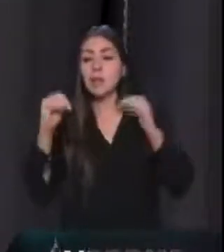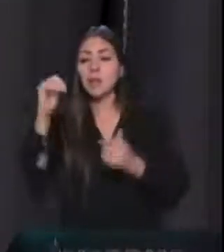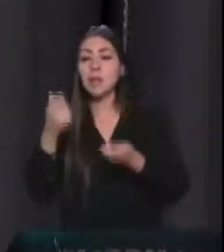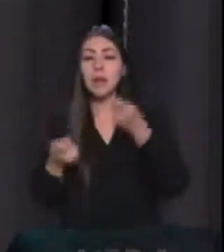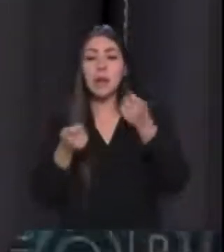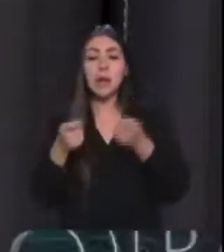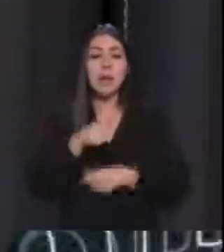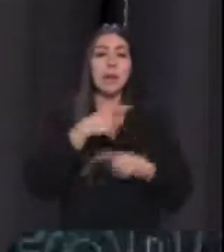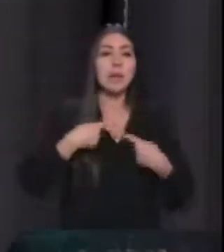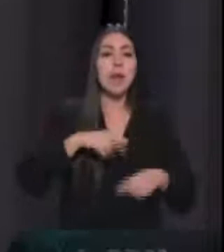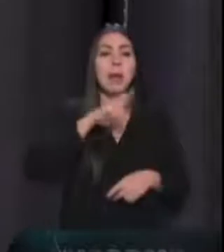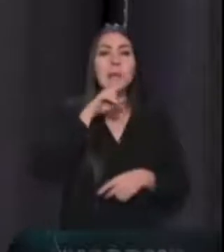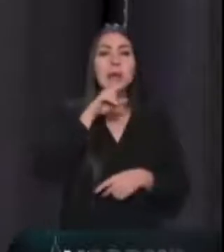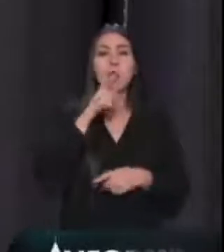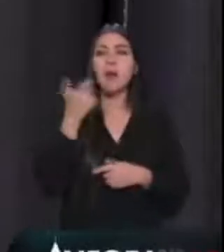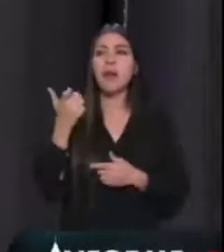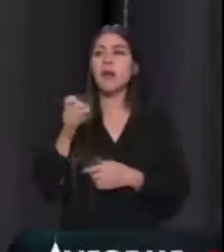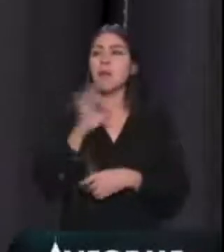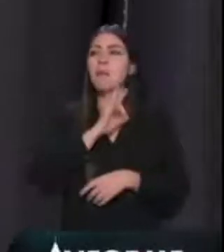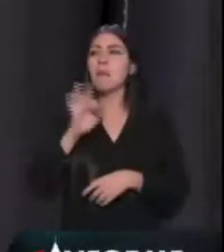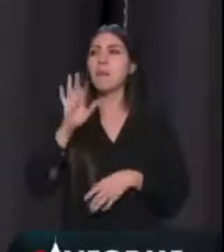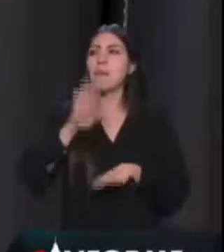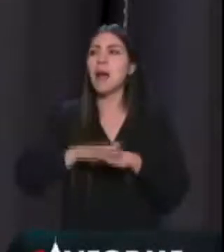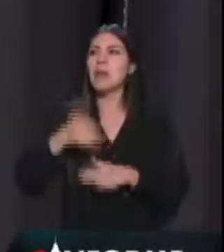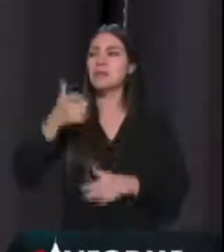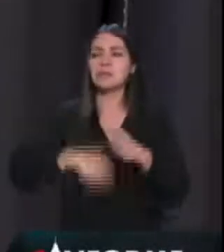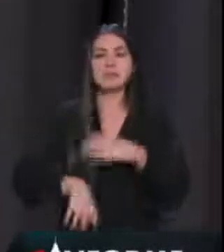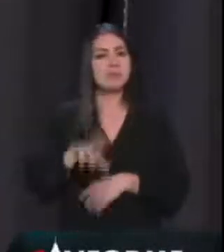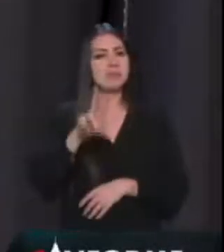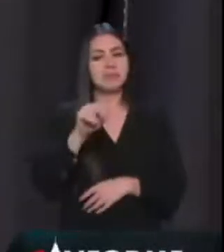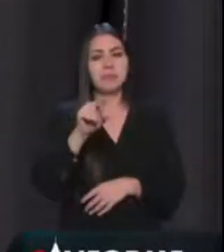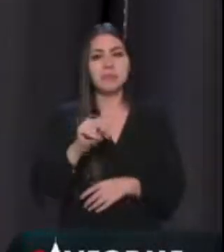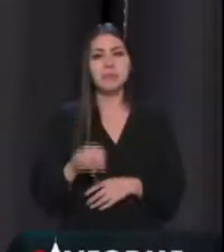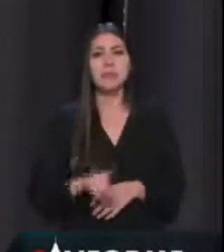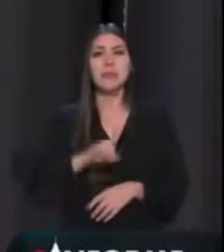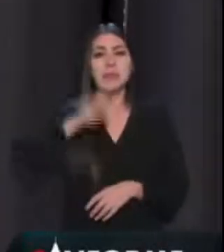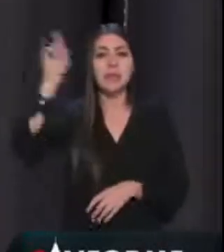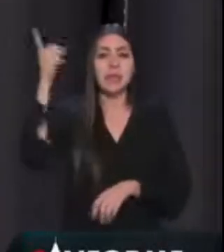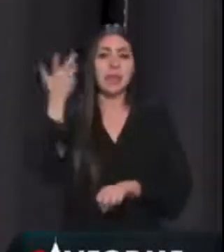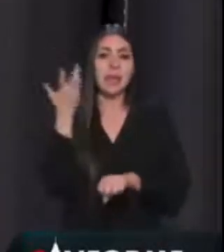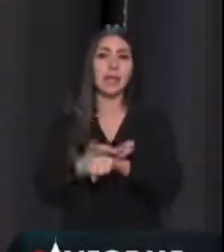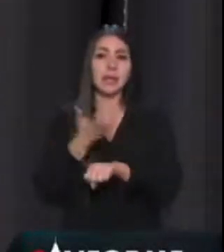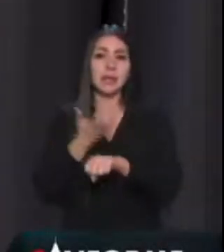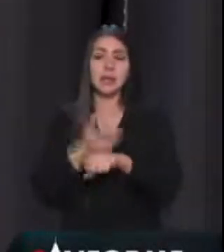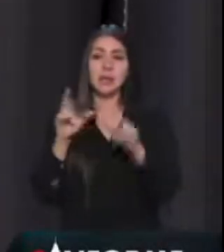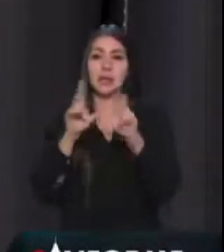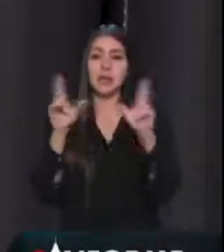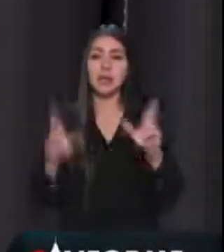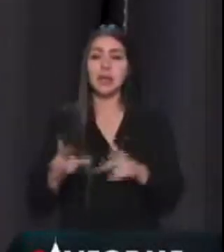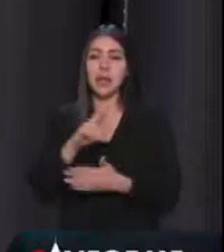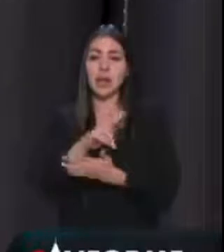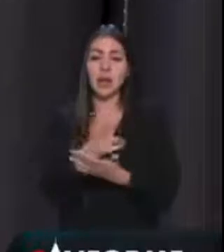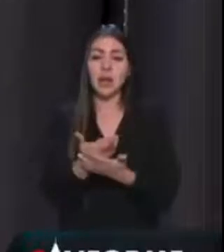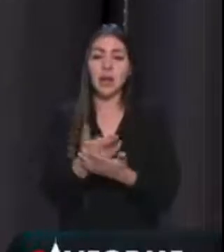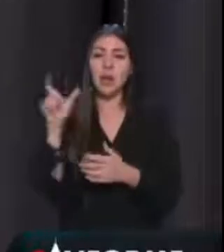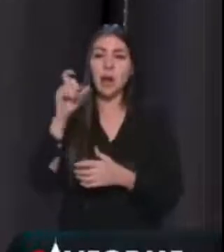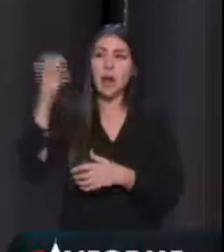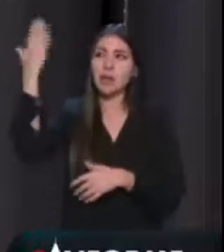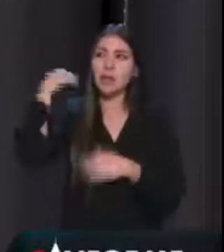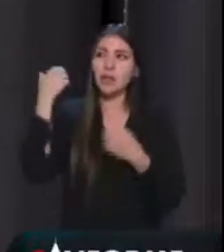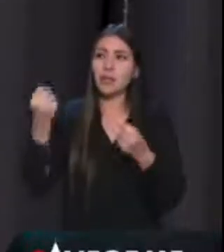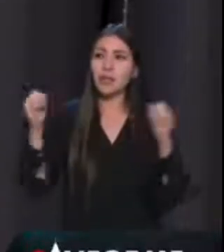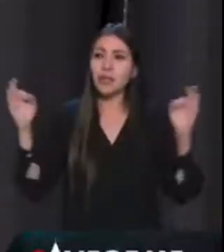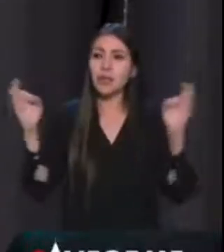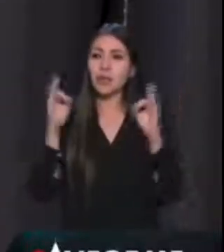a salir ganando. No, no va a salir ganando. En Estados Unidos, con la onda gélida, los recibos de luz pasaron de